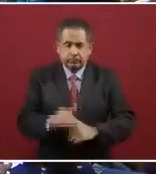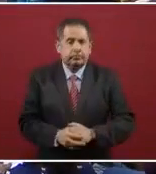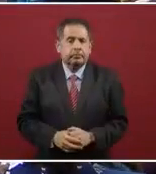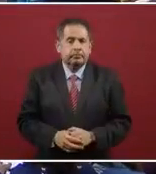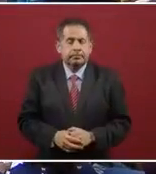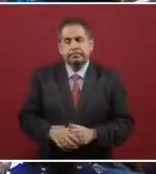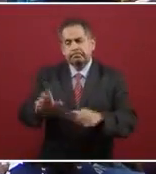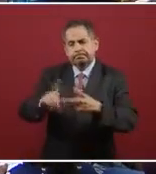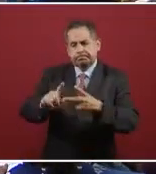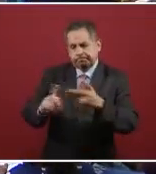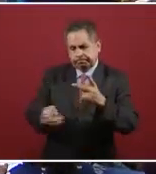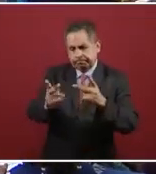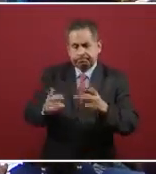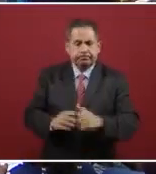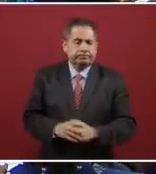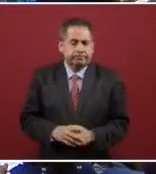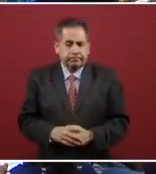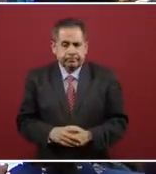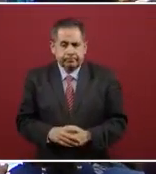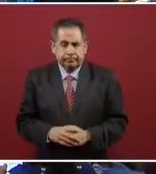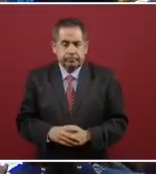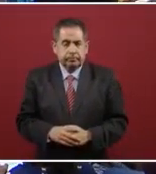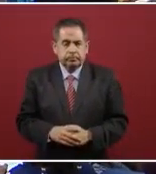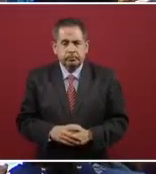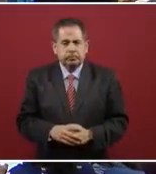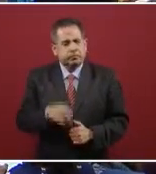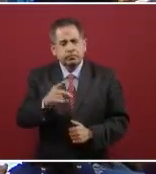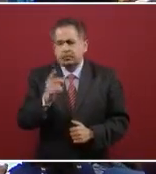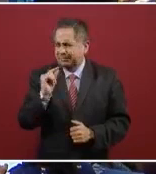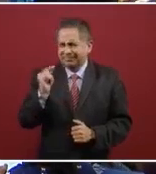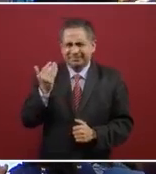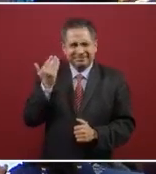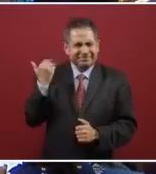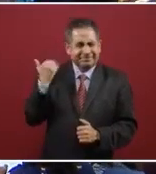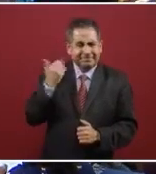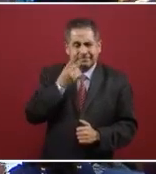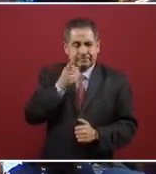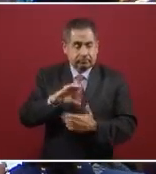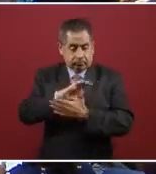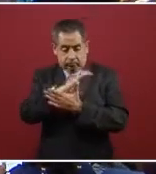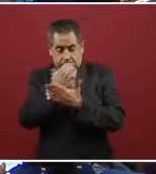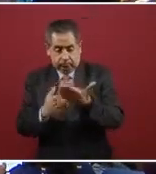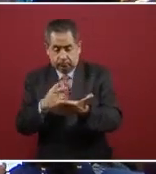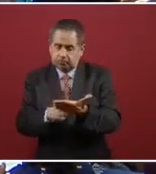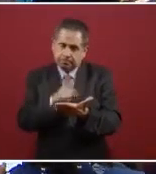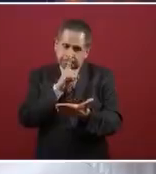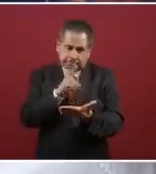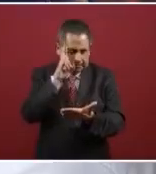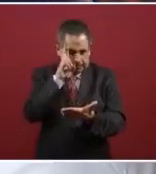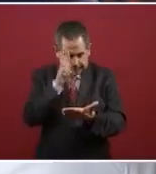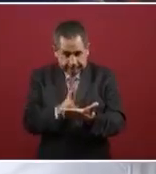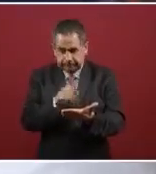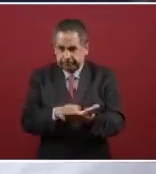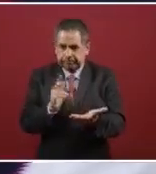La segunda pregunta, señor presidente. Usted dijo hace unos días que los contratos son sagrados